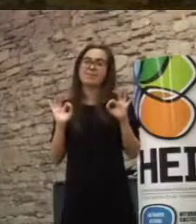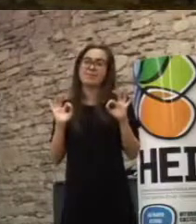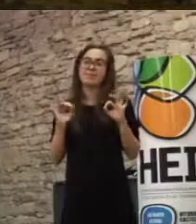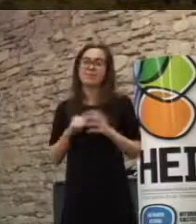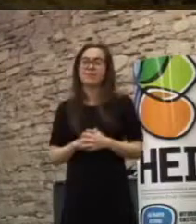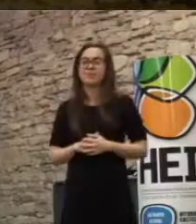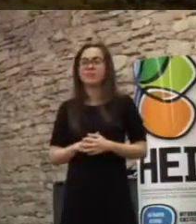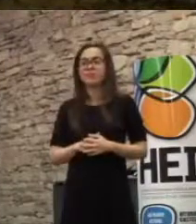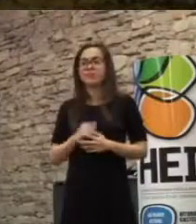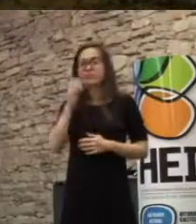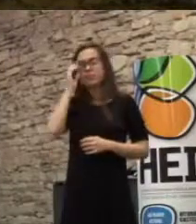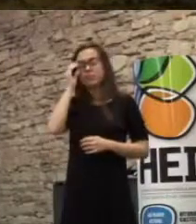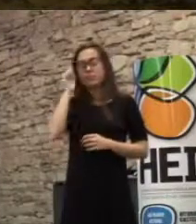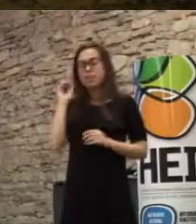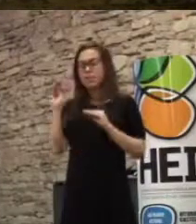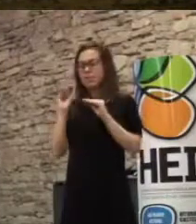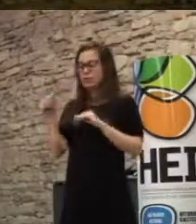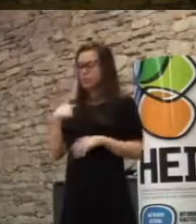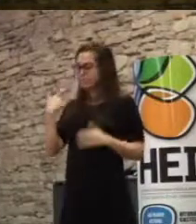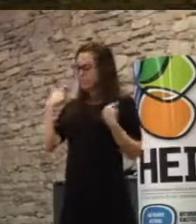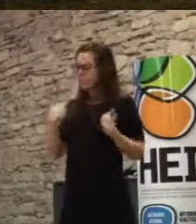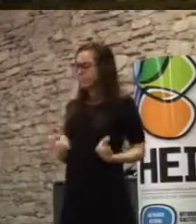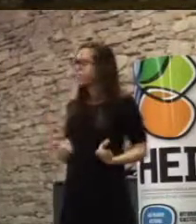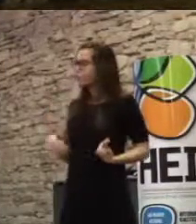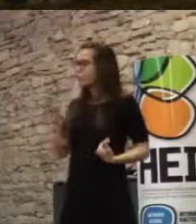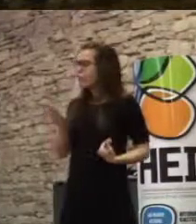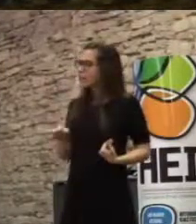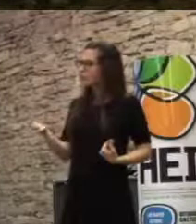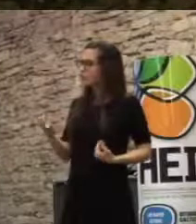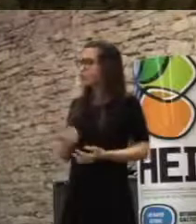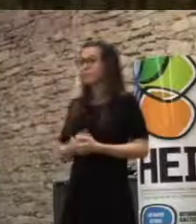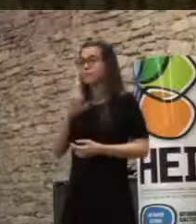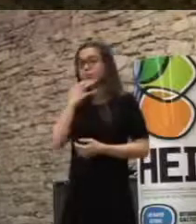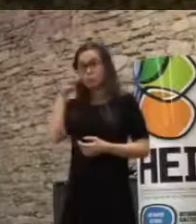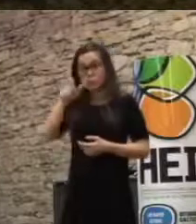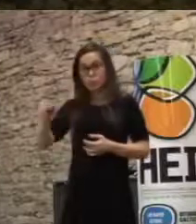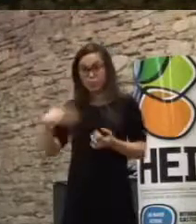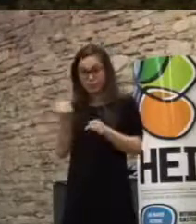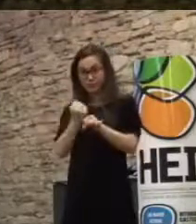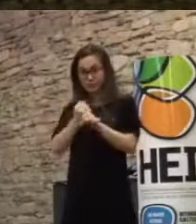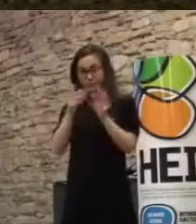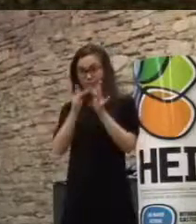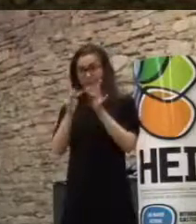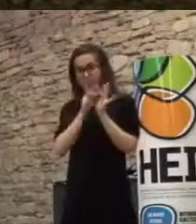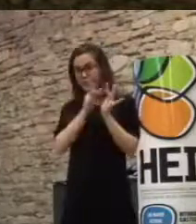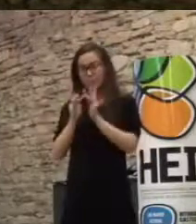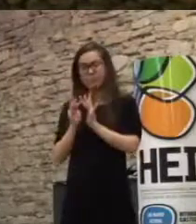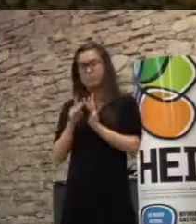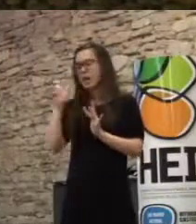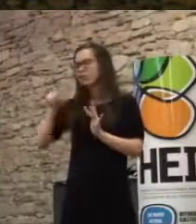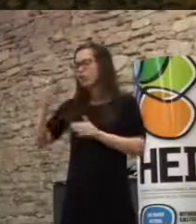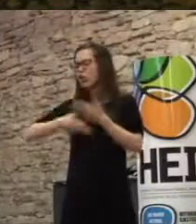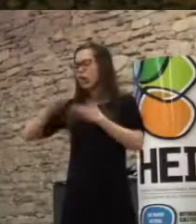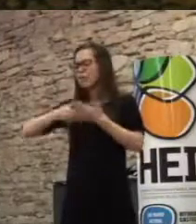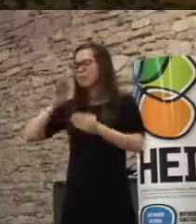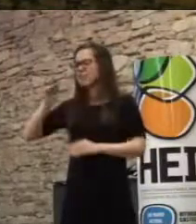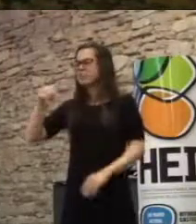oye cómo soy yo para ti entonces si tú trabajas con personas pregúntales a tus colaboradores oye cómo soy yo